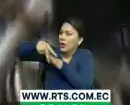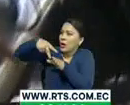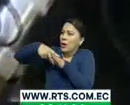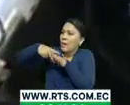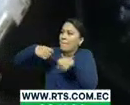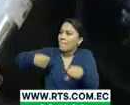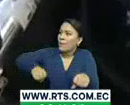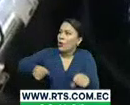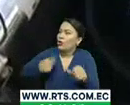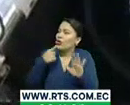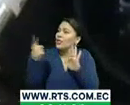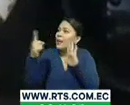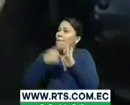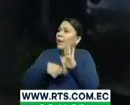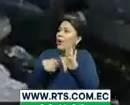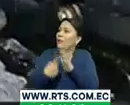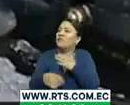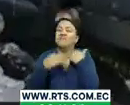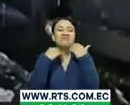motivo